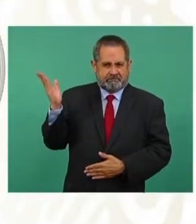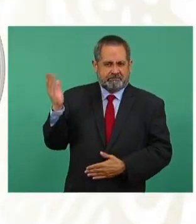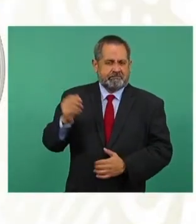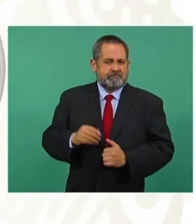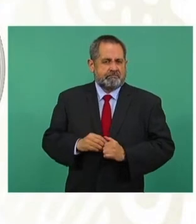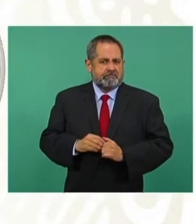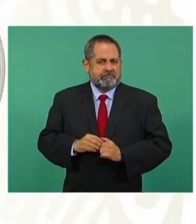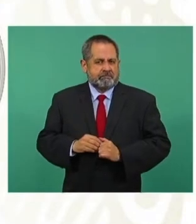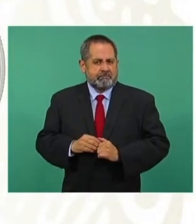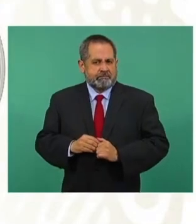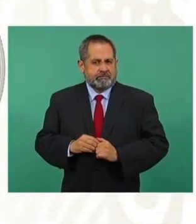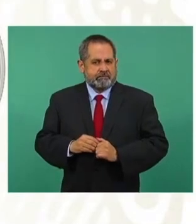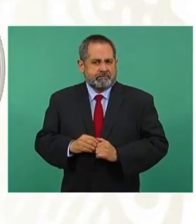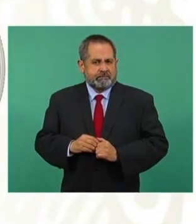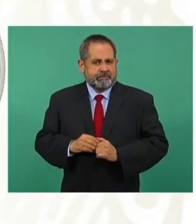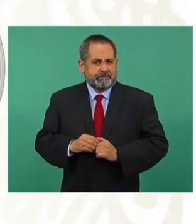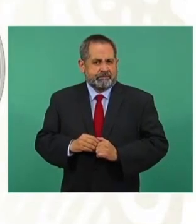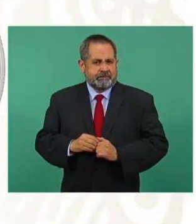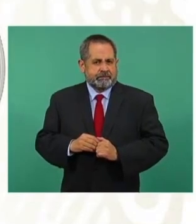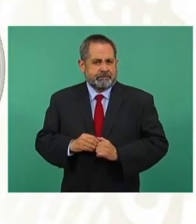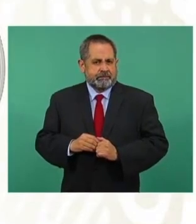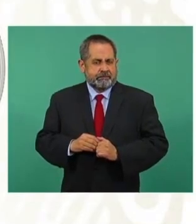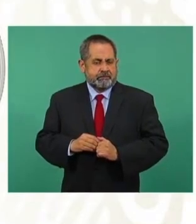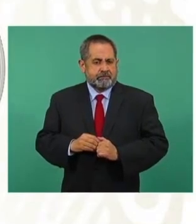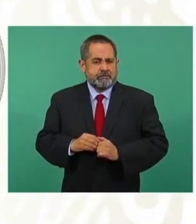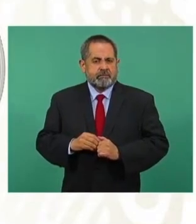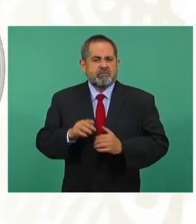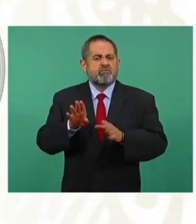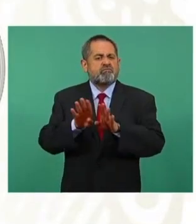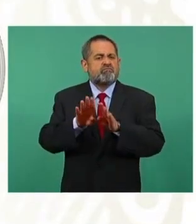sobre el nopal, eje de la lámina 1 del Códice